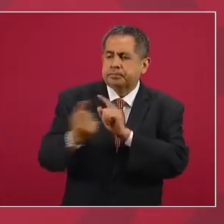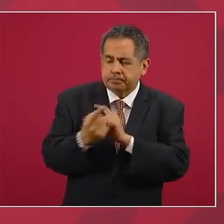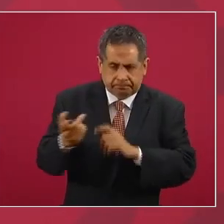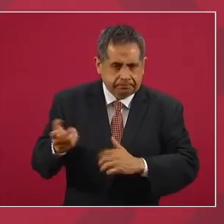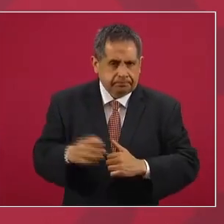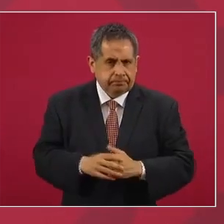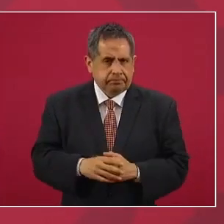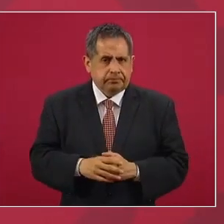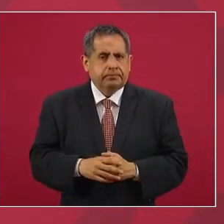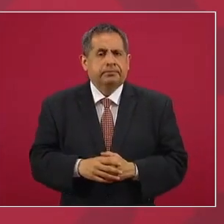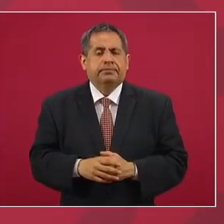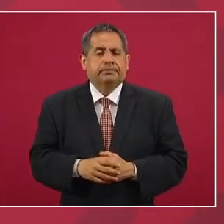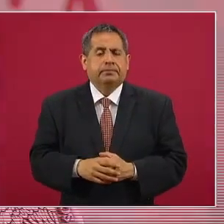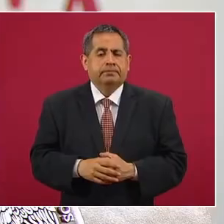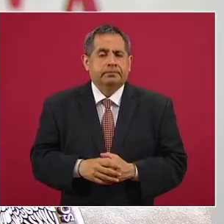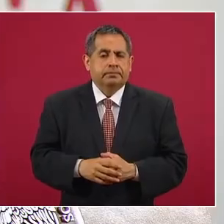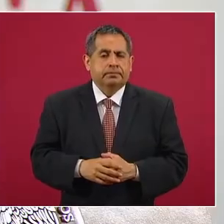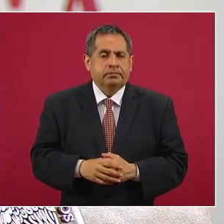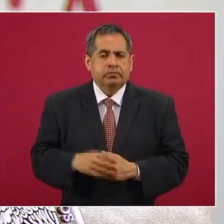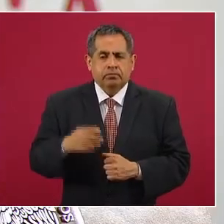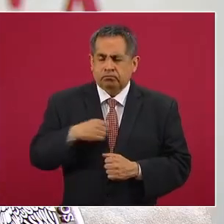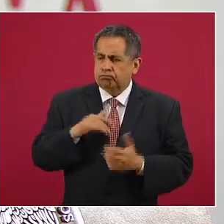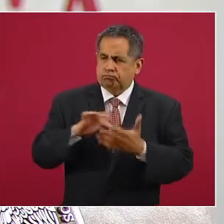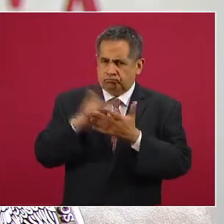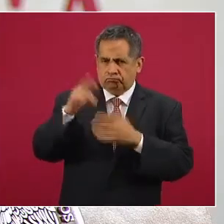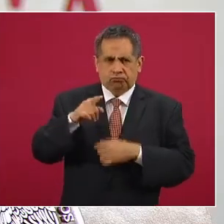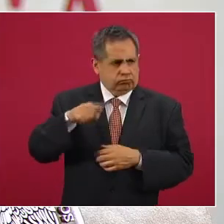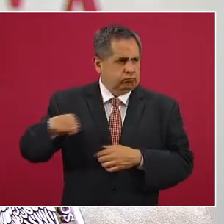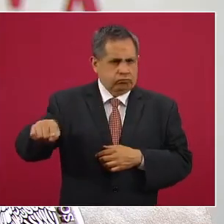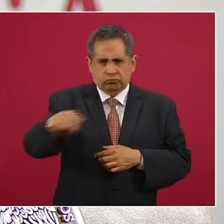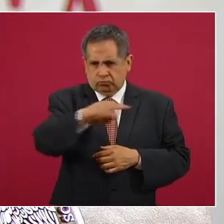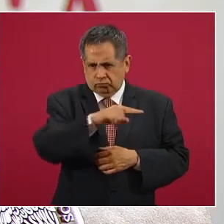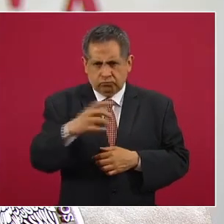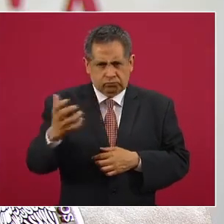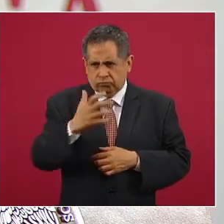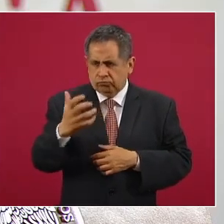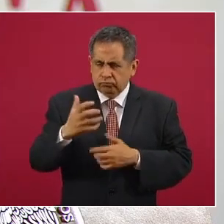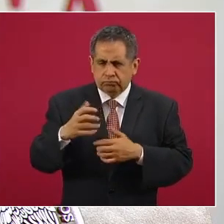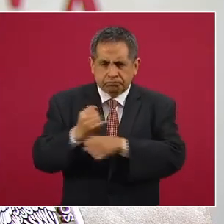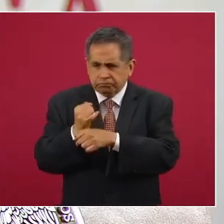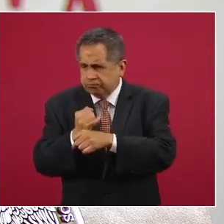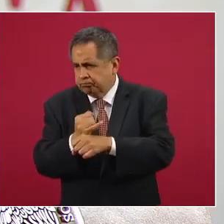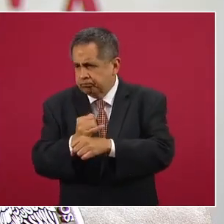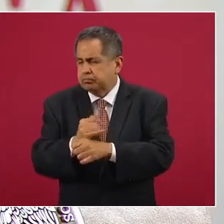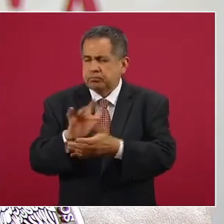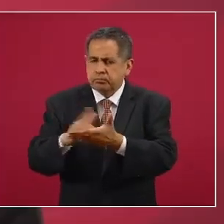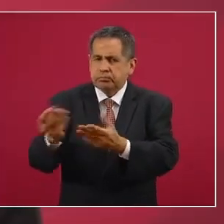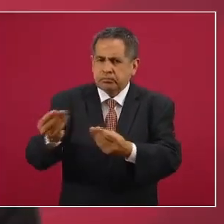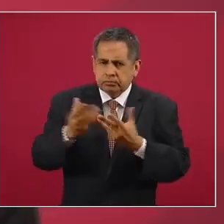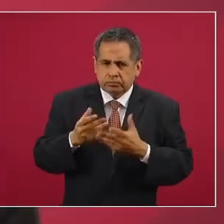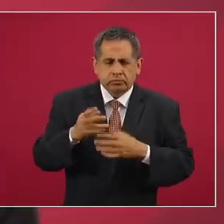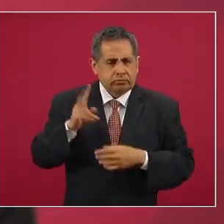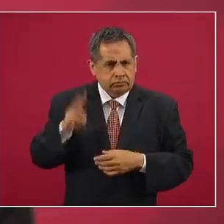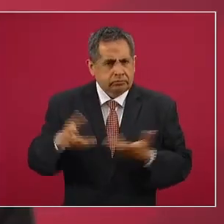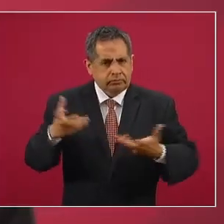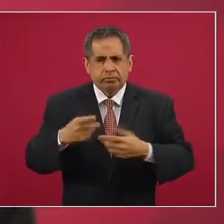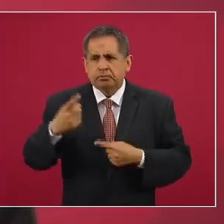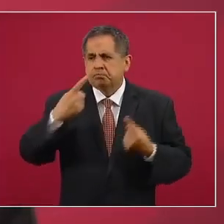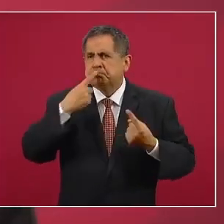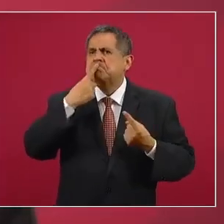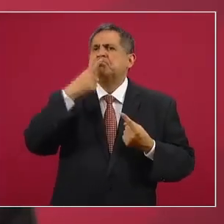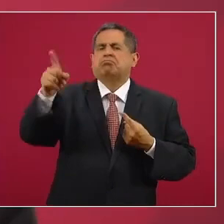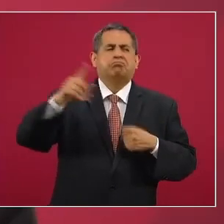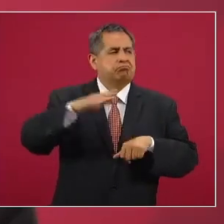asunto. Yo agradezco mucho a ustedes el que se hagan estas